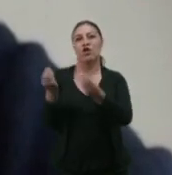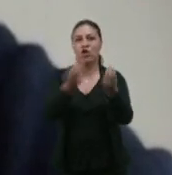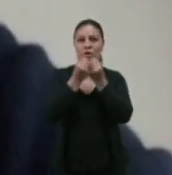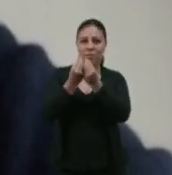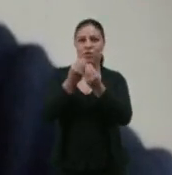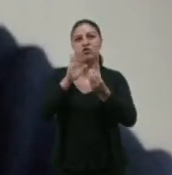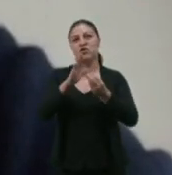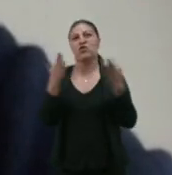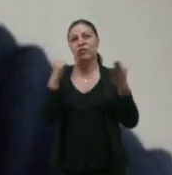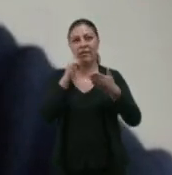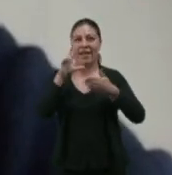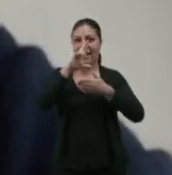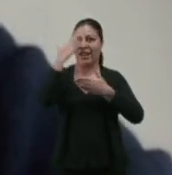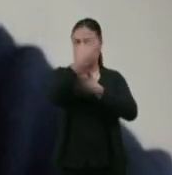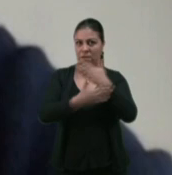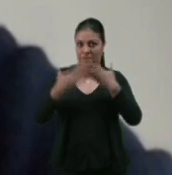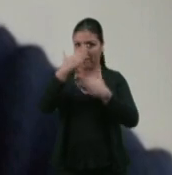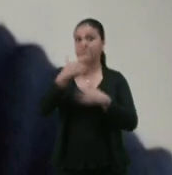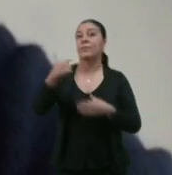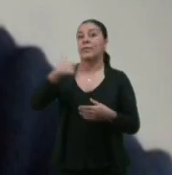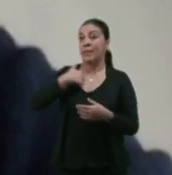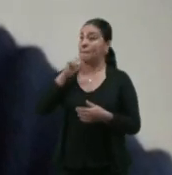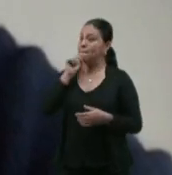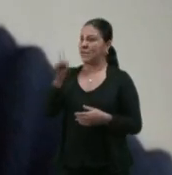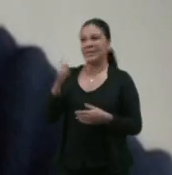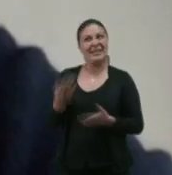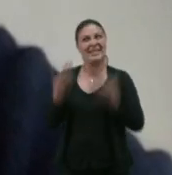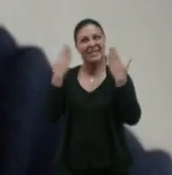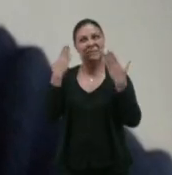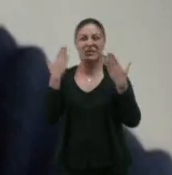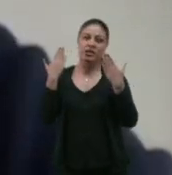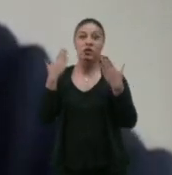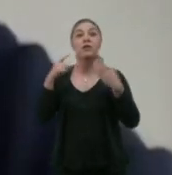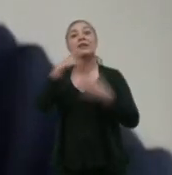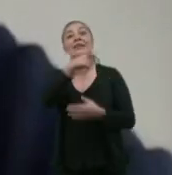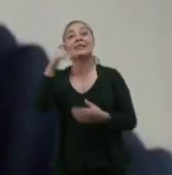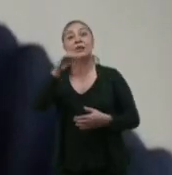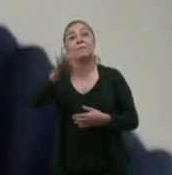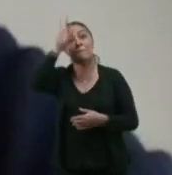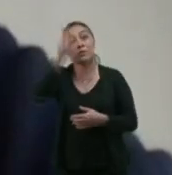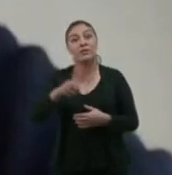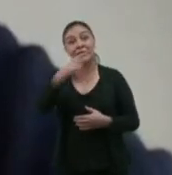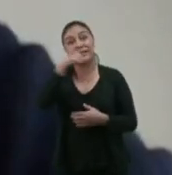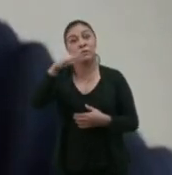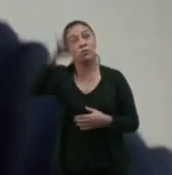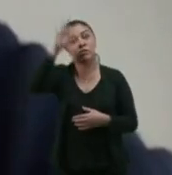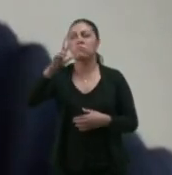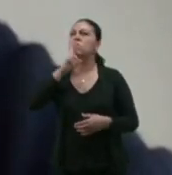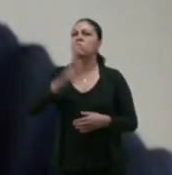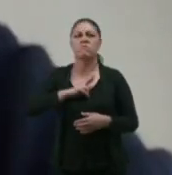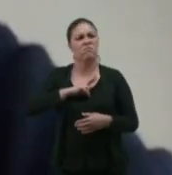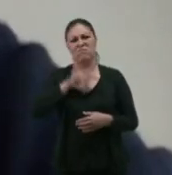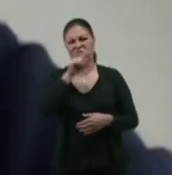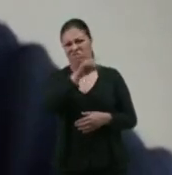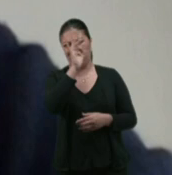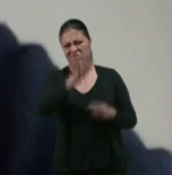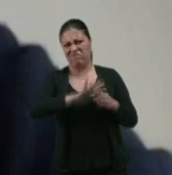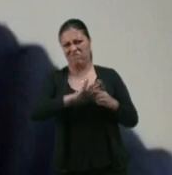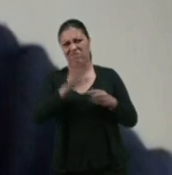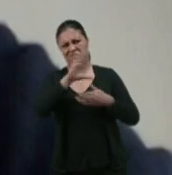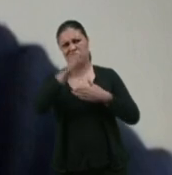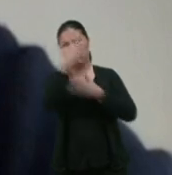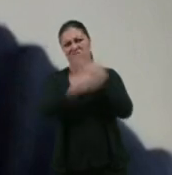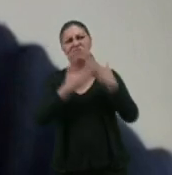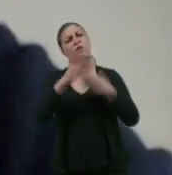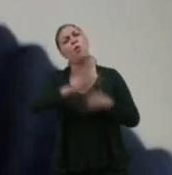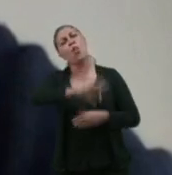Les pregunté si pensaban que esto iba a funcionar. El 100% me dijeron que nunca en América Latina alguien le iba a